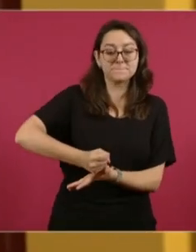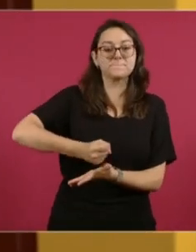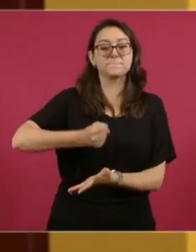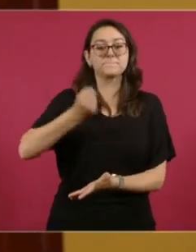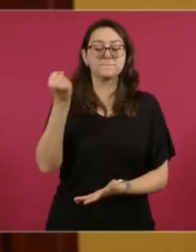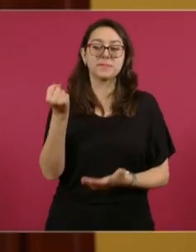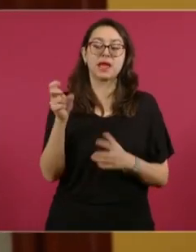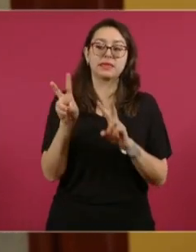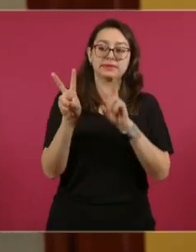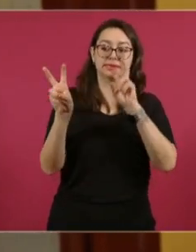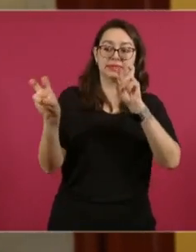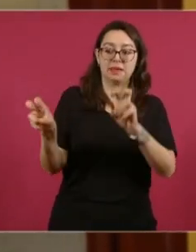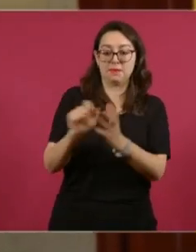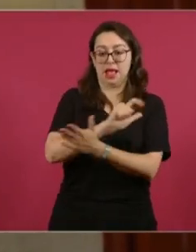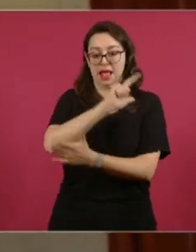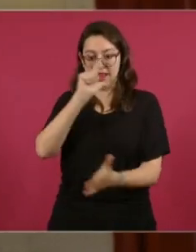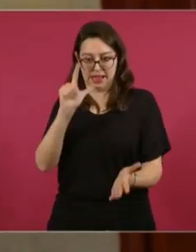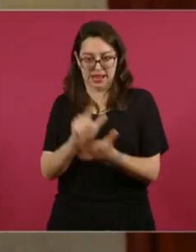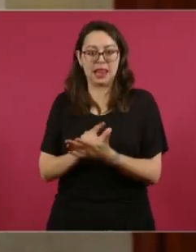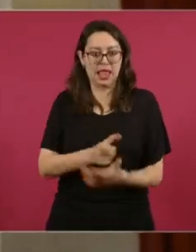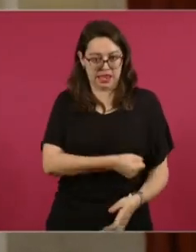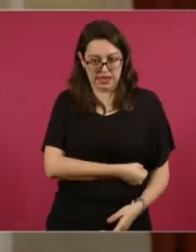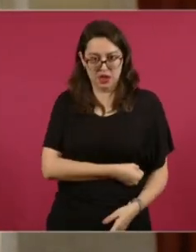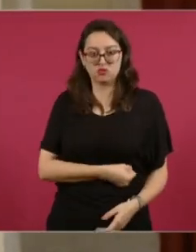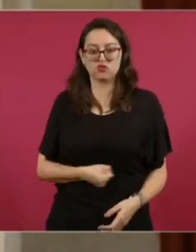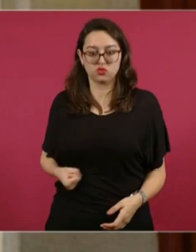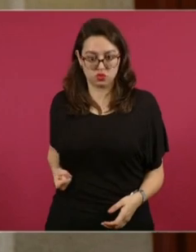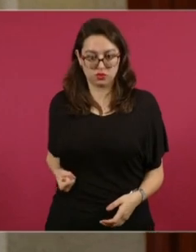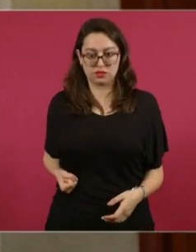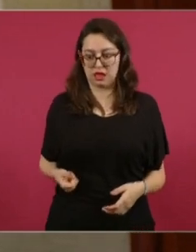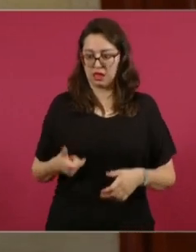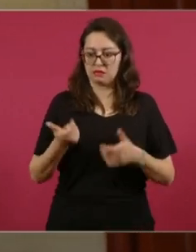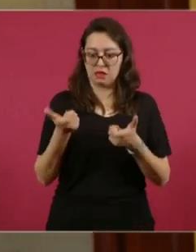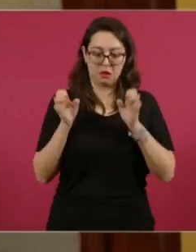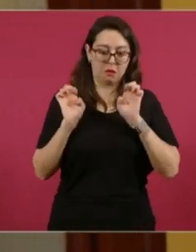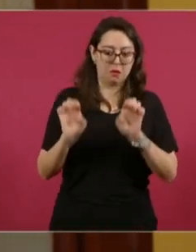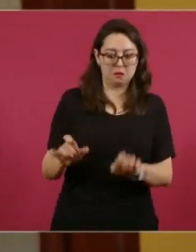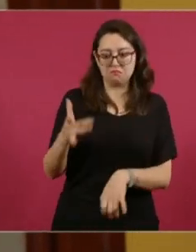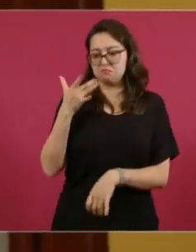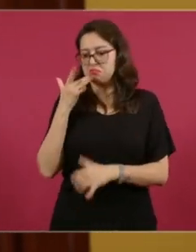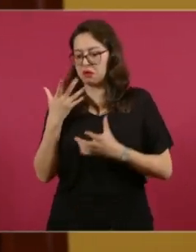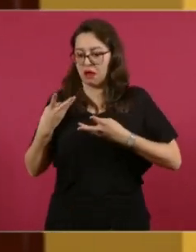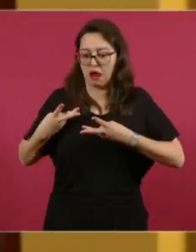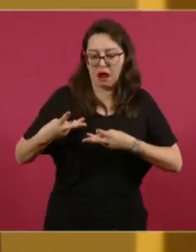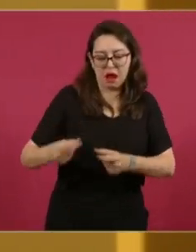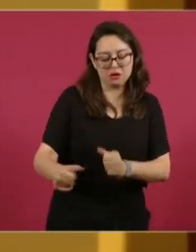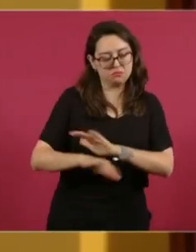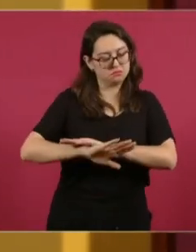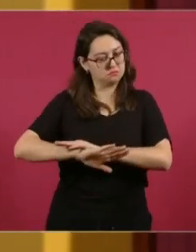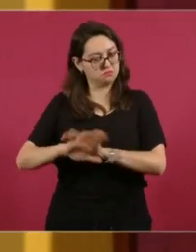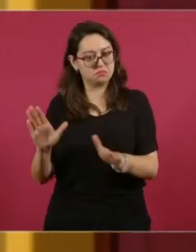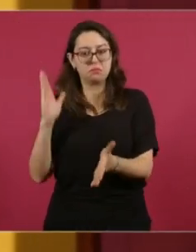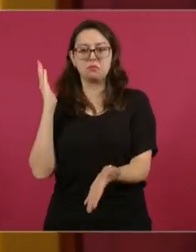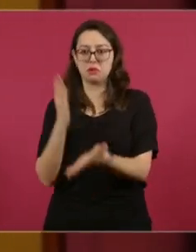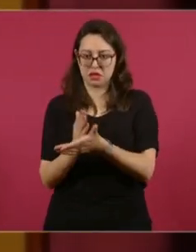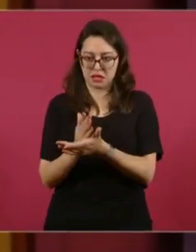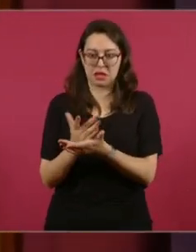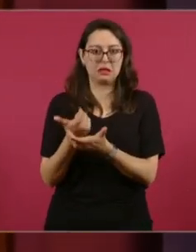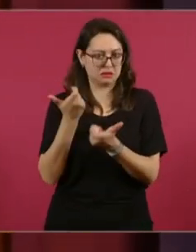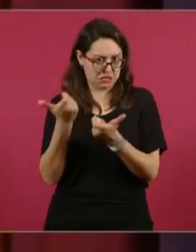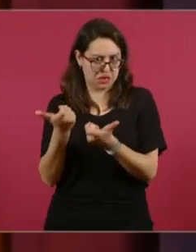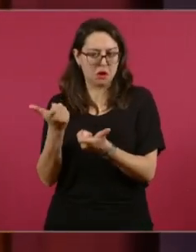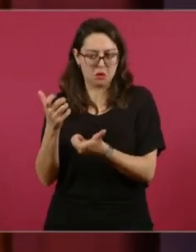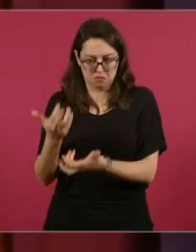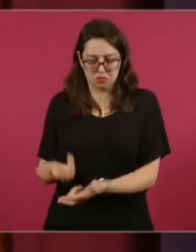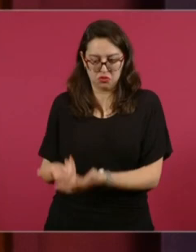acabaron los privilegios, se acabaron los gastos superfluos, lo cierto es que también varias